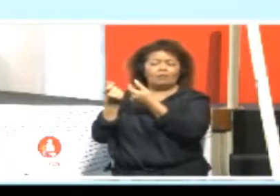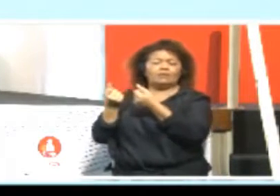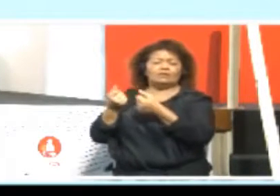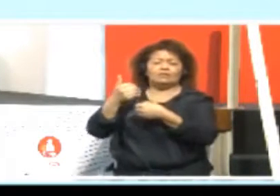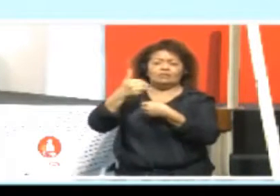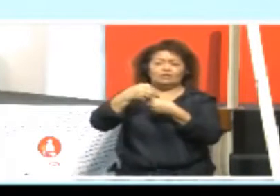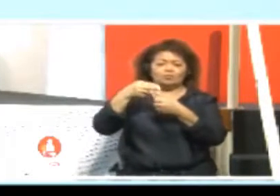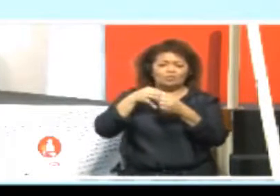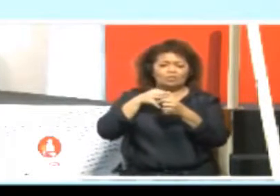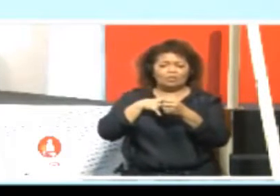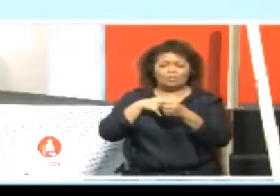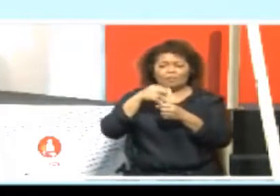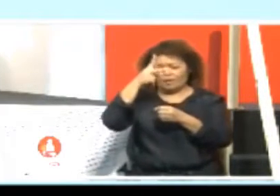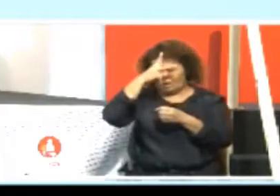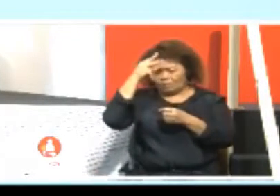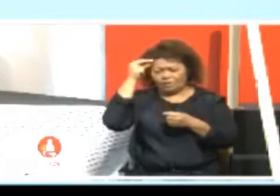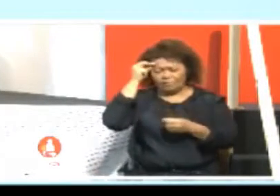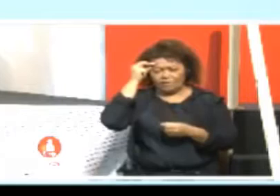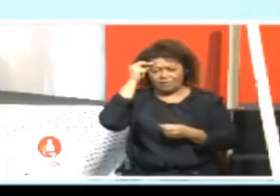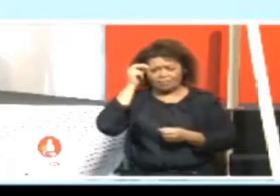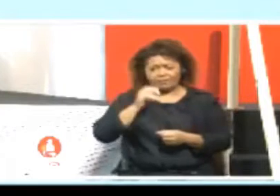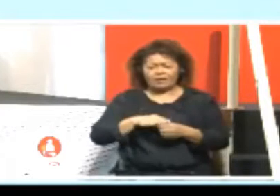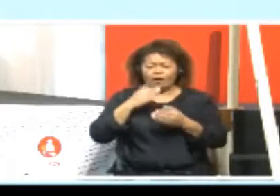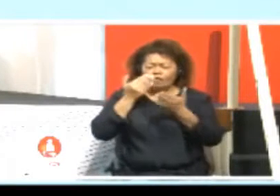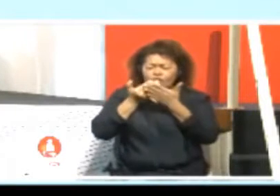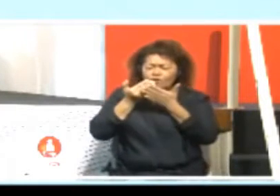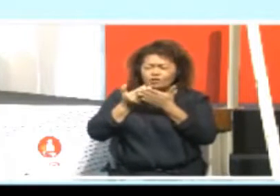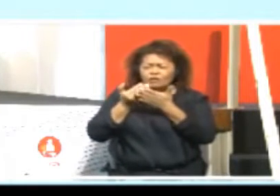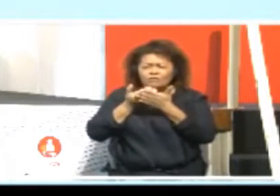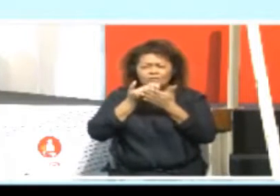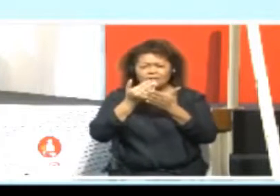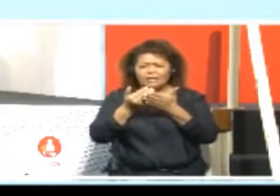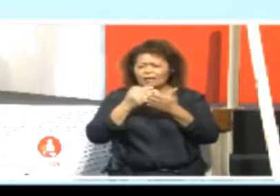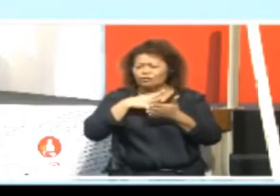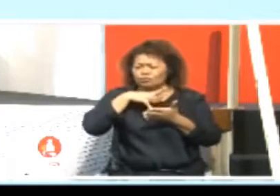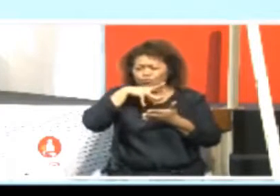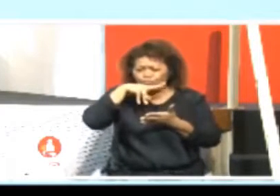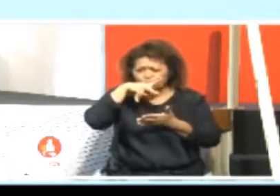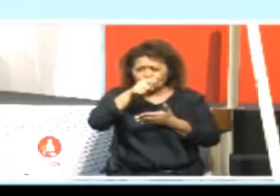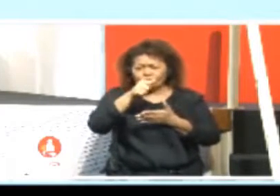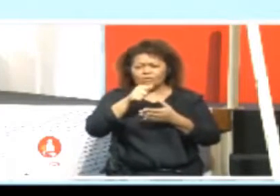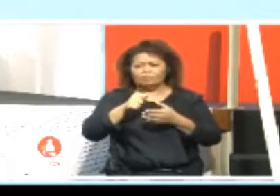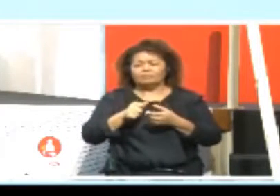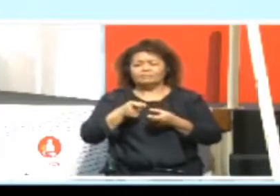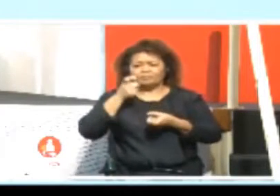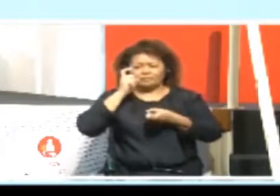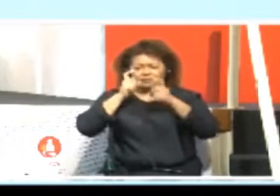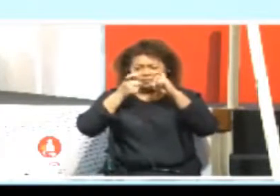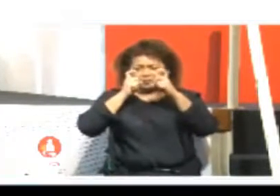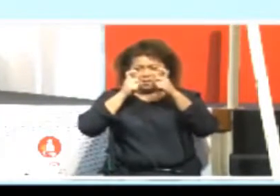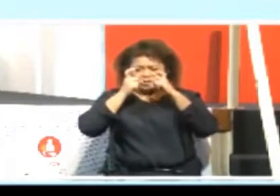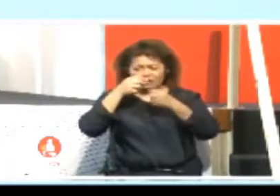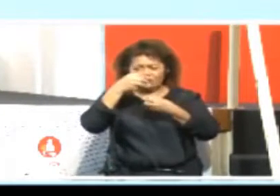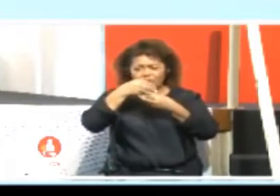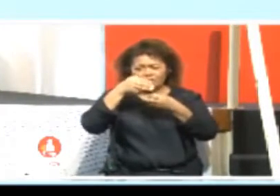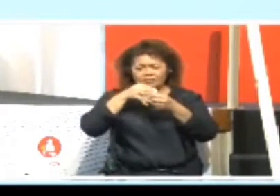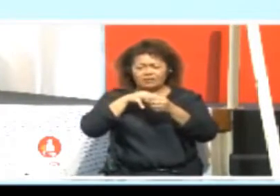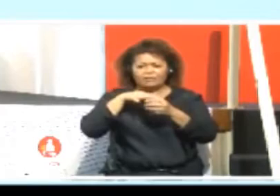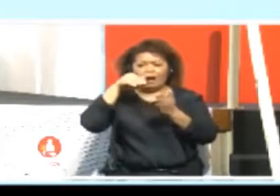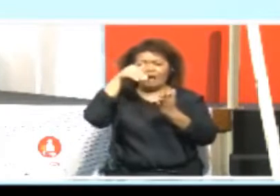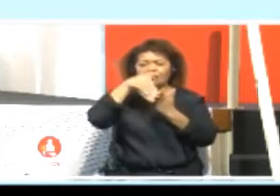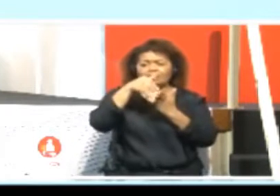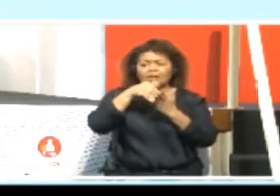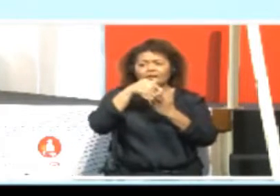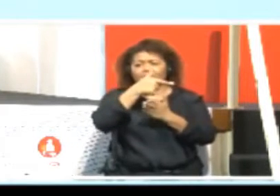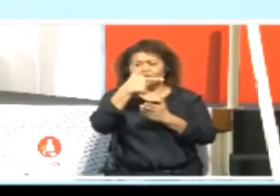dos administraciones en el municipio, en los municipios de Minas Gerais. La administración que va del 2005 al 2008 y se estudiaron dos